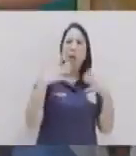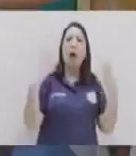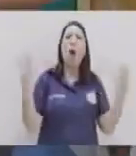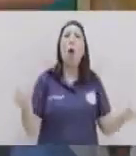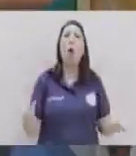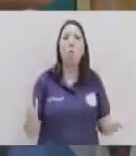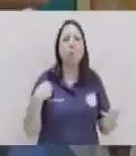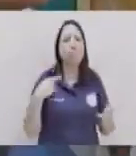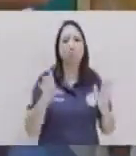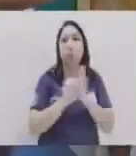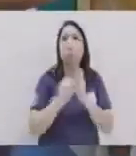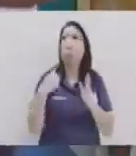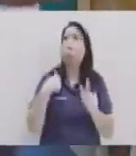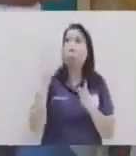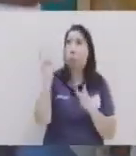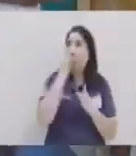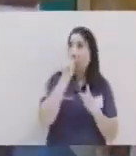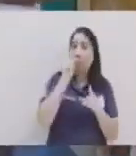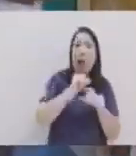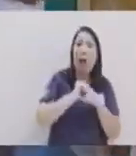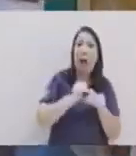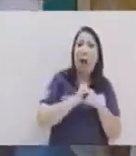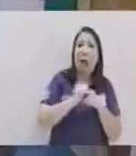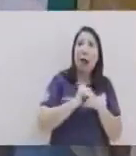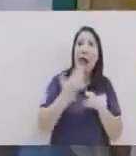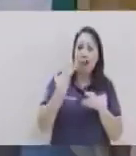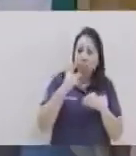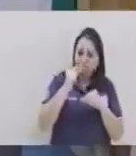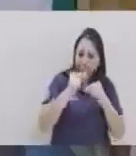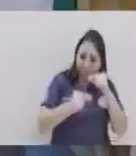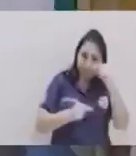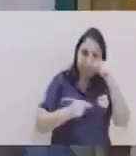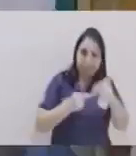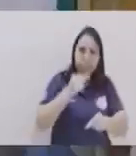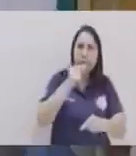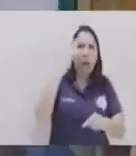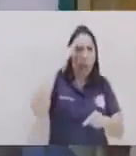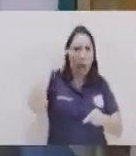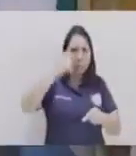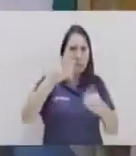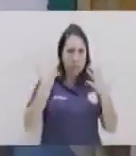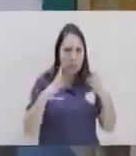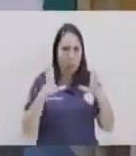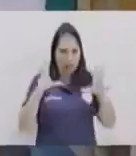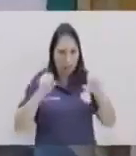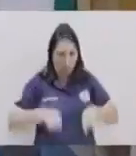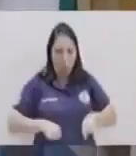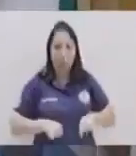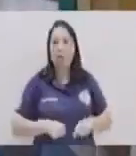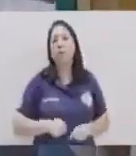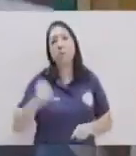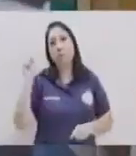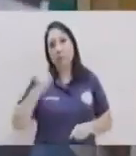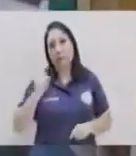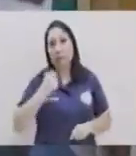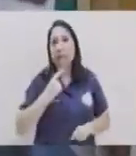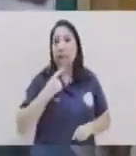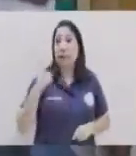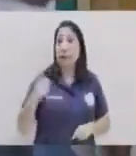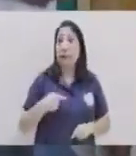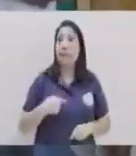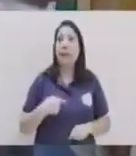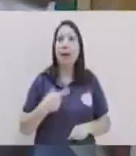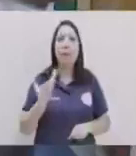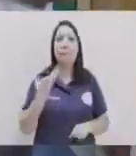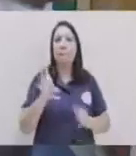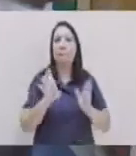no tienen la práctica del arte de pintar, por ejemplo? Sí, lo primero que nosotros tenemos es esa curiosidad